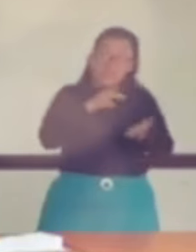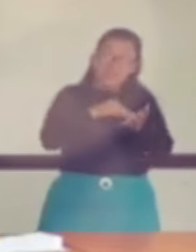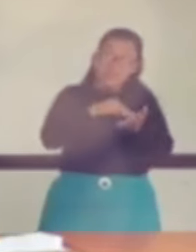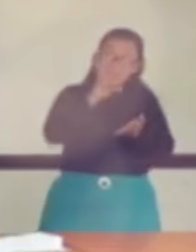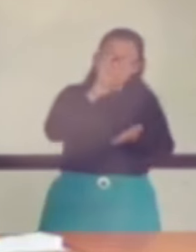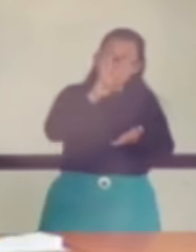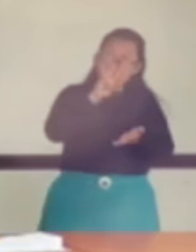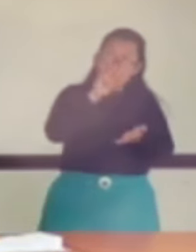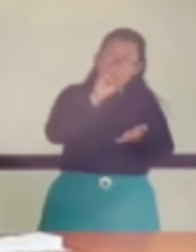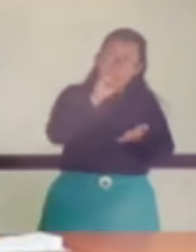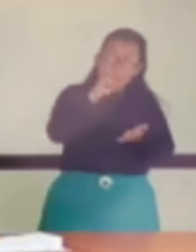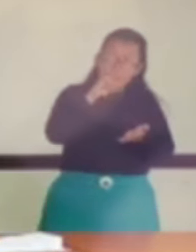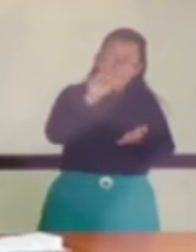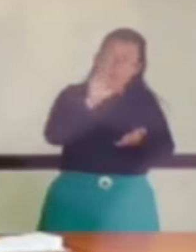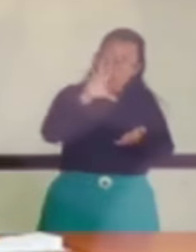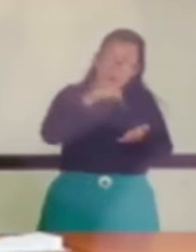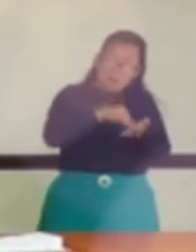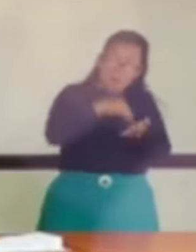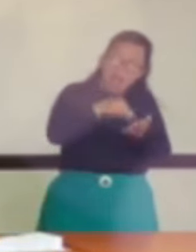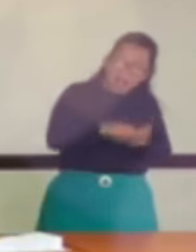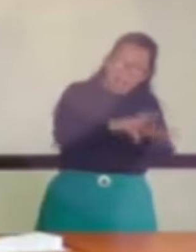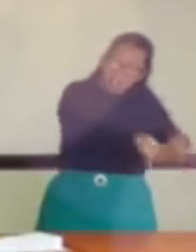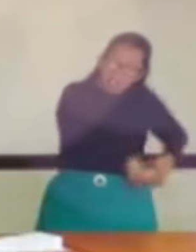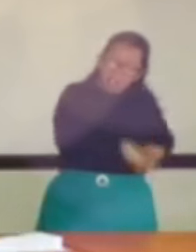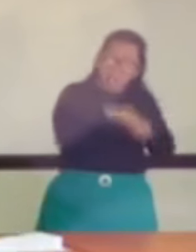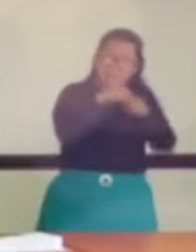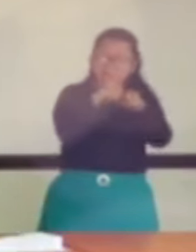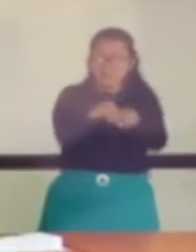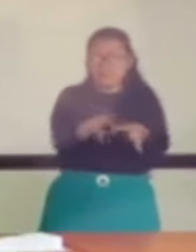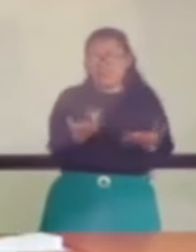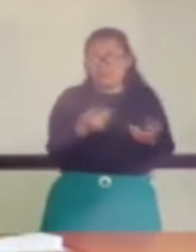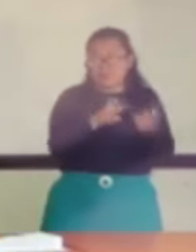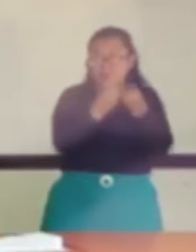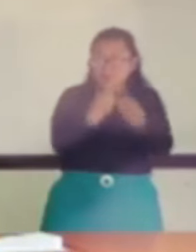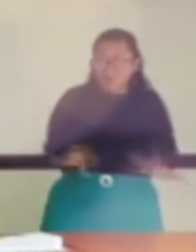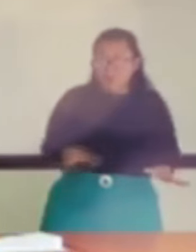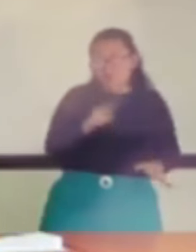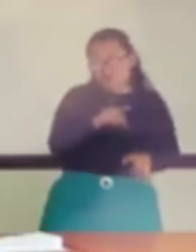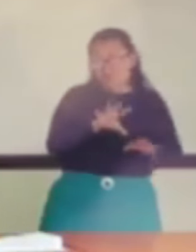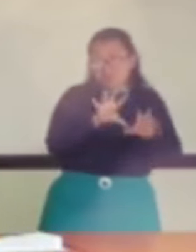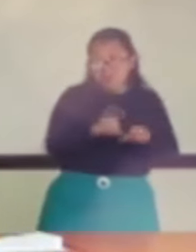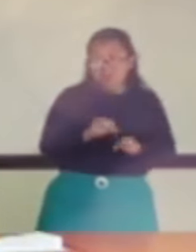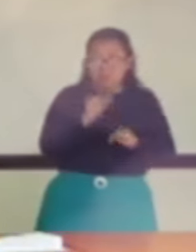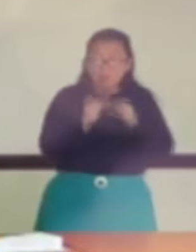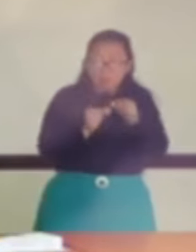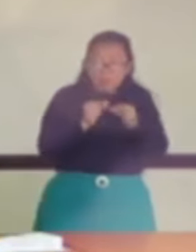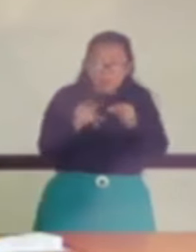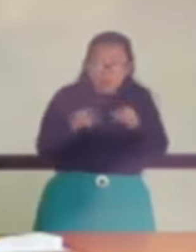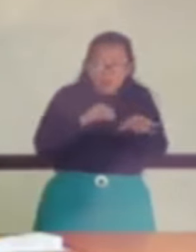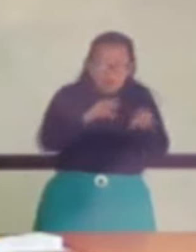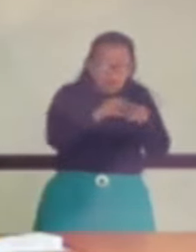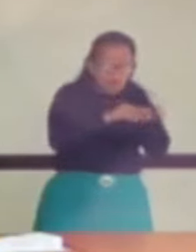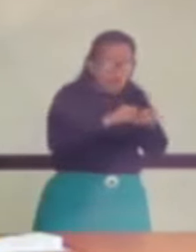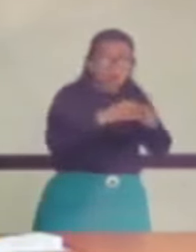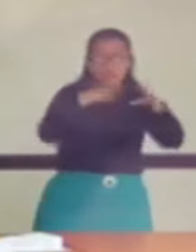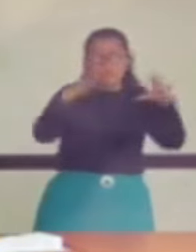3,5 millones de quetzales sustraídos o robados en medicamentos, al final de cuentas este es un robo hormiga, ¿verdad? ¿Cómo